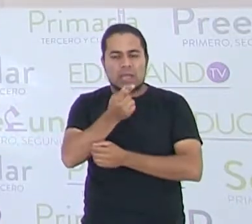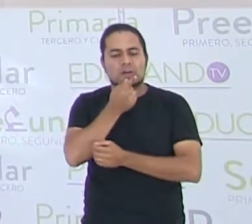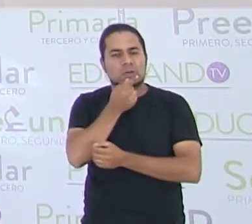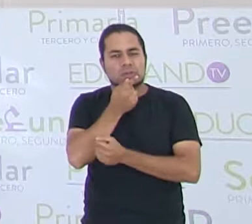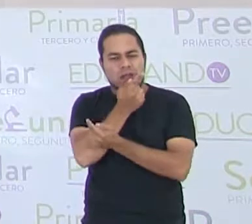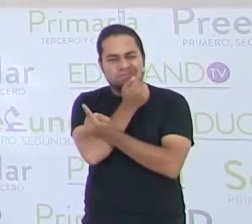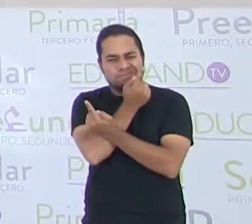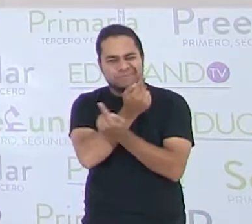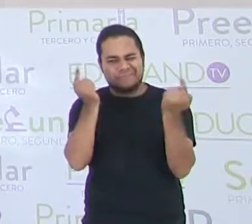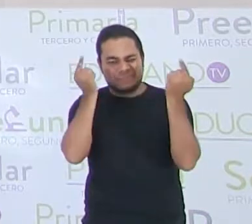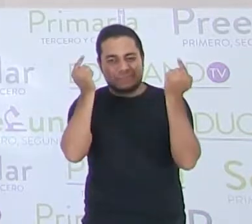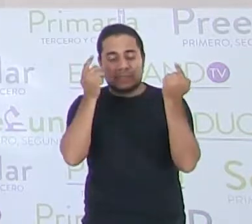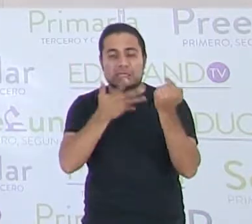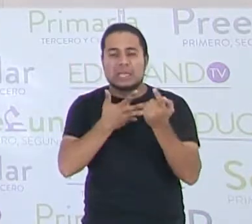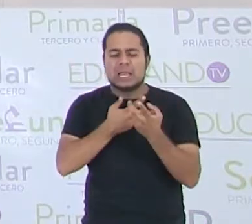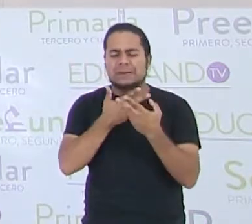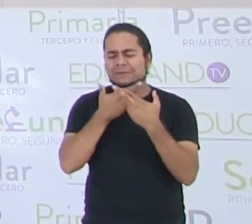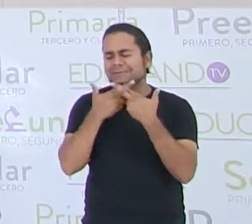niños.